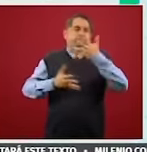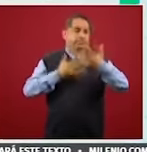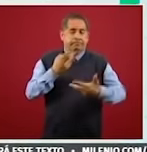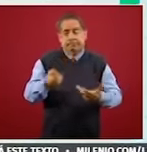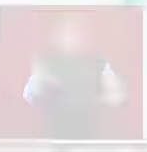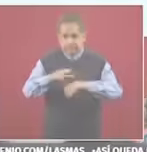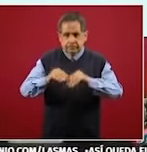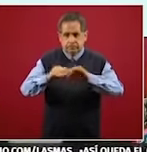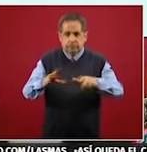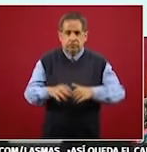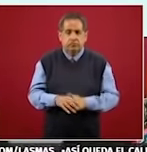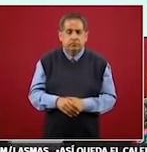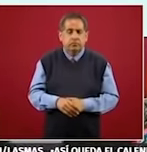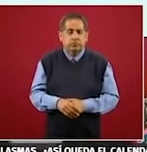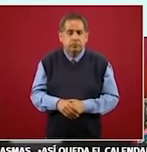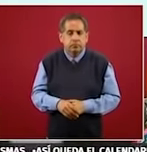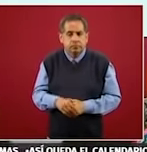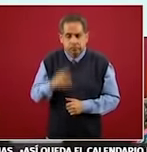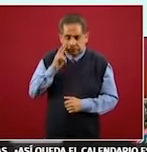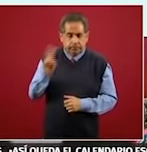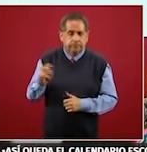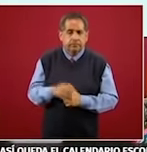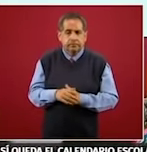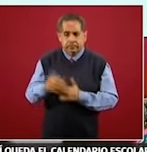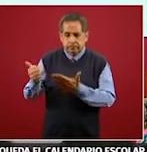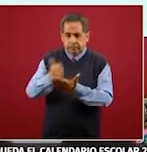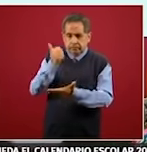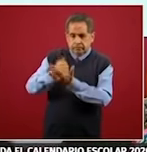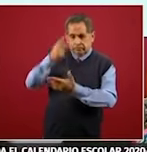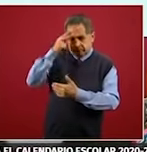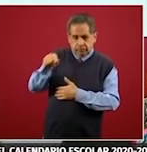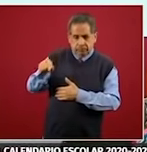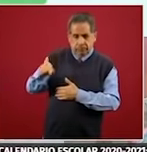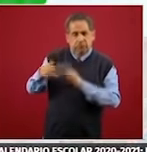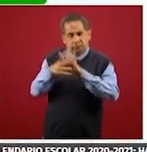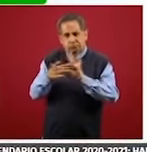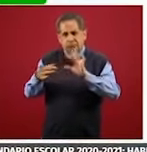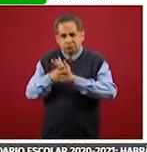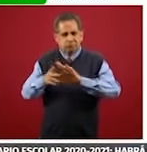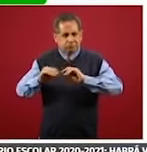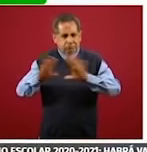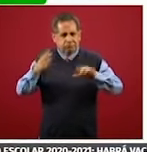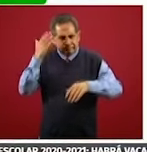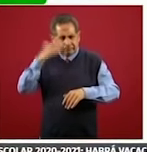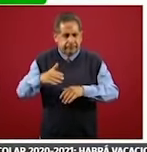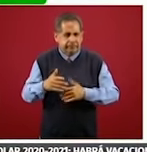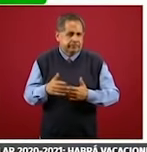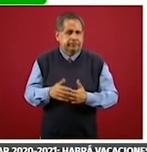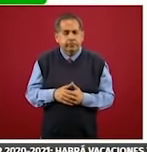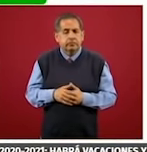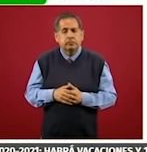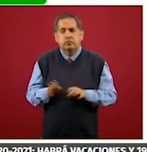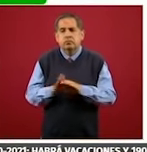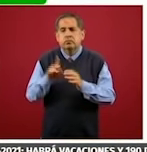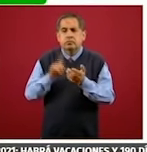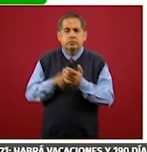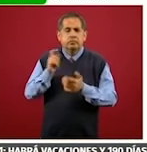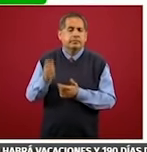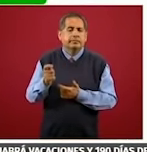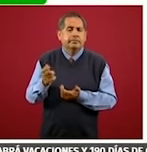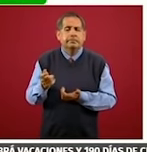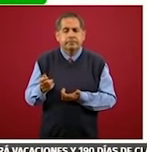COVID-19. Aquí vemos la Ciudad de México, de la que hemos hablado mucho más, no por otra razón más que el hecho